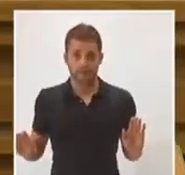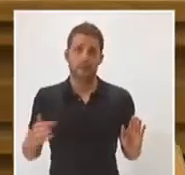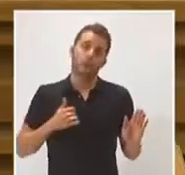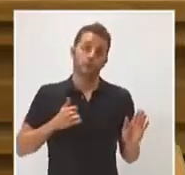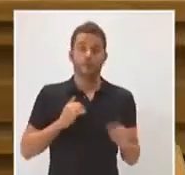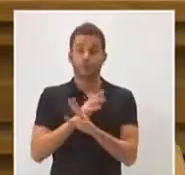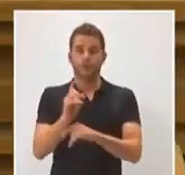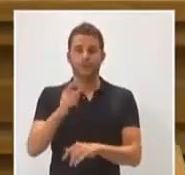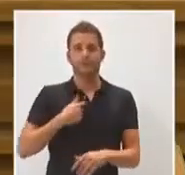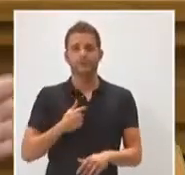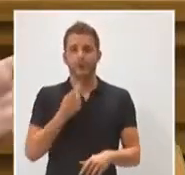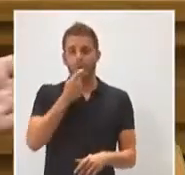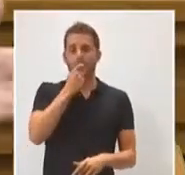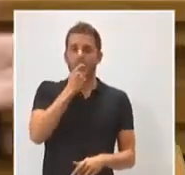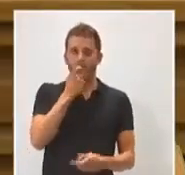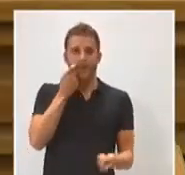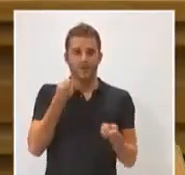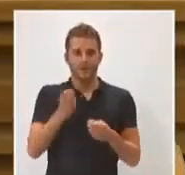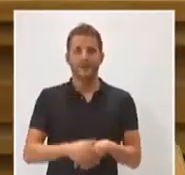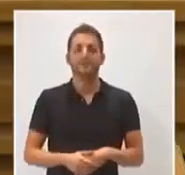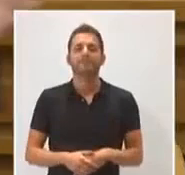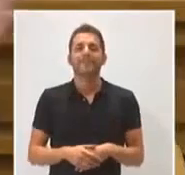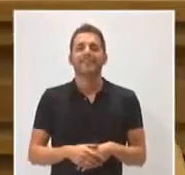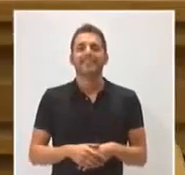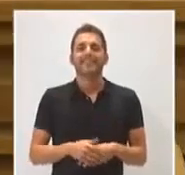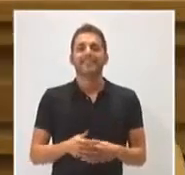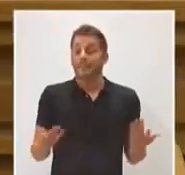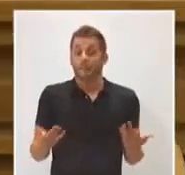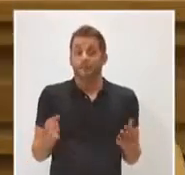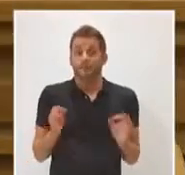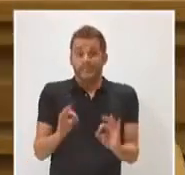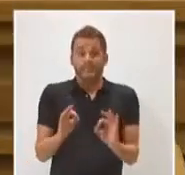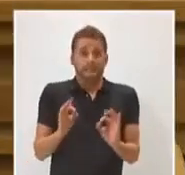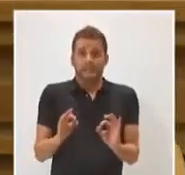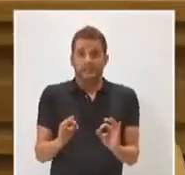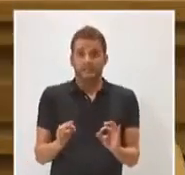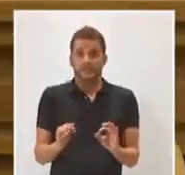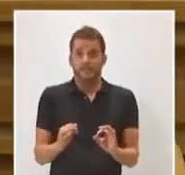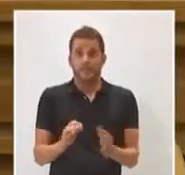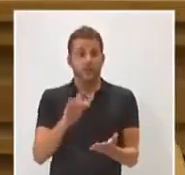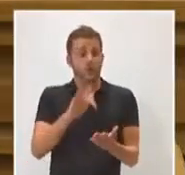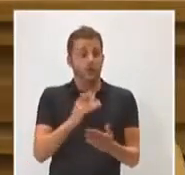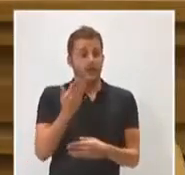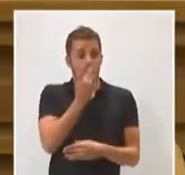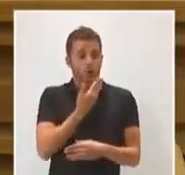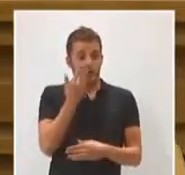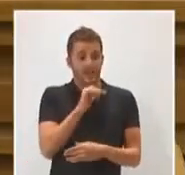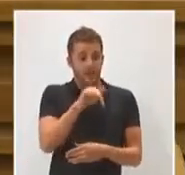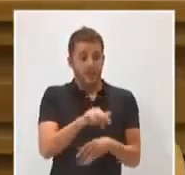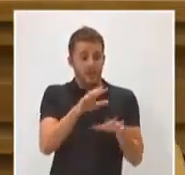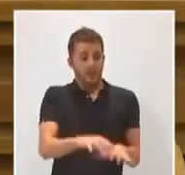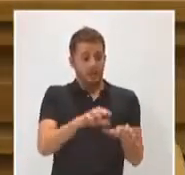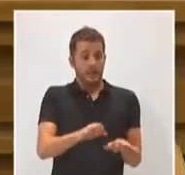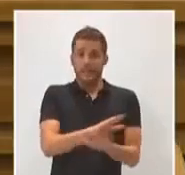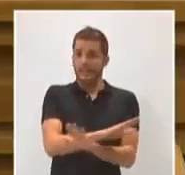árbitro dicho dicho es el email todo lo que se lesiona en el aula era lo que se aprendía y